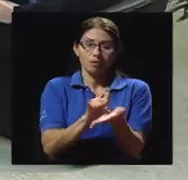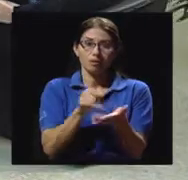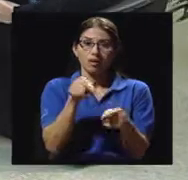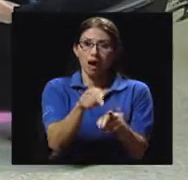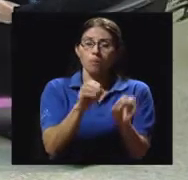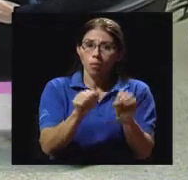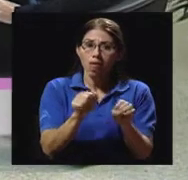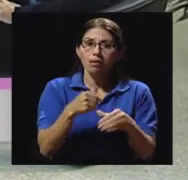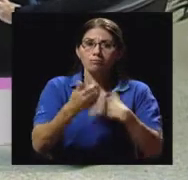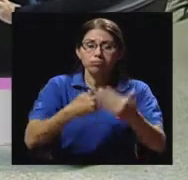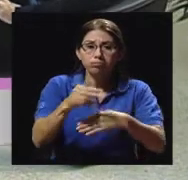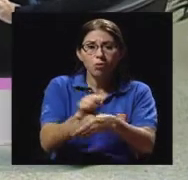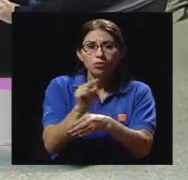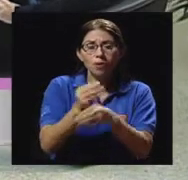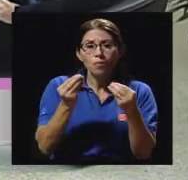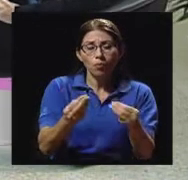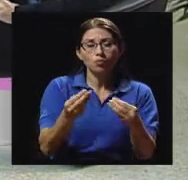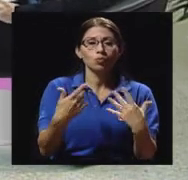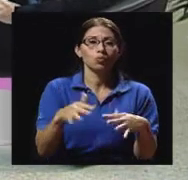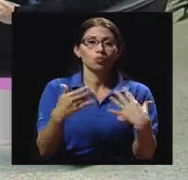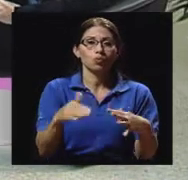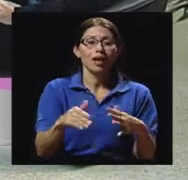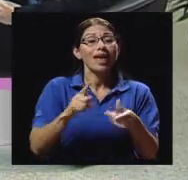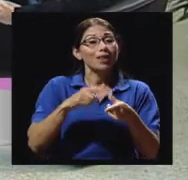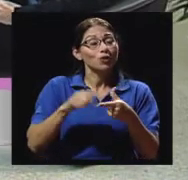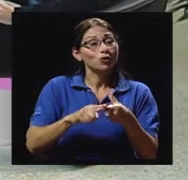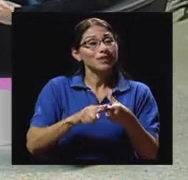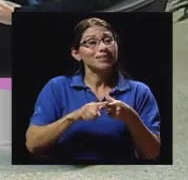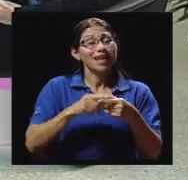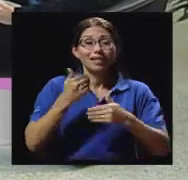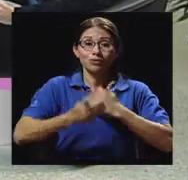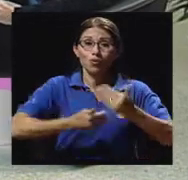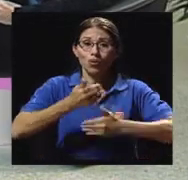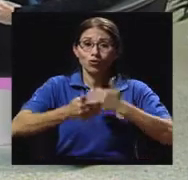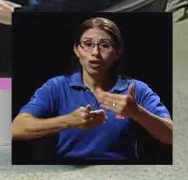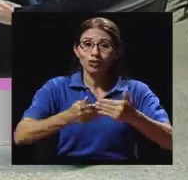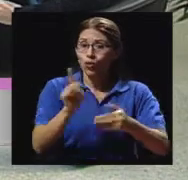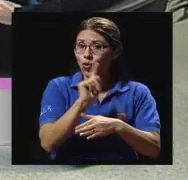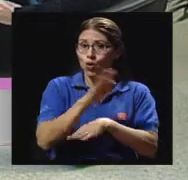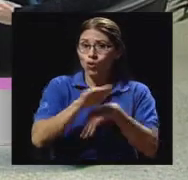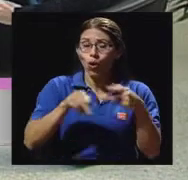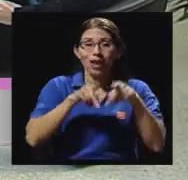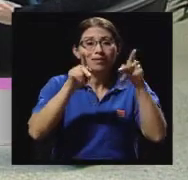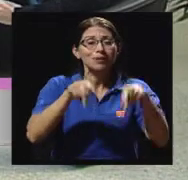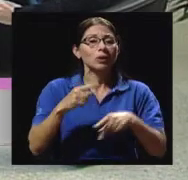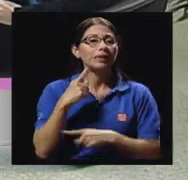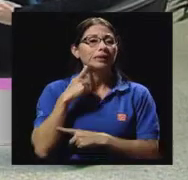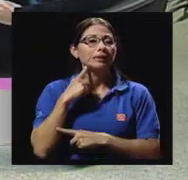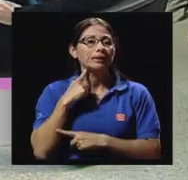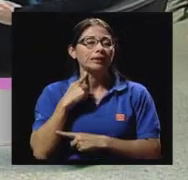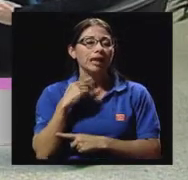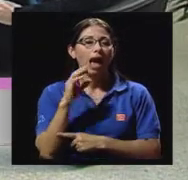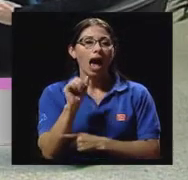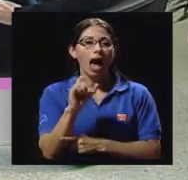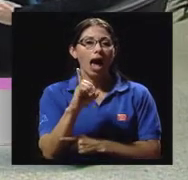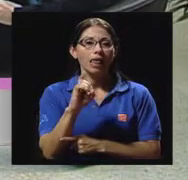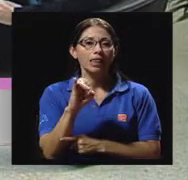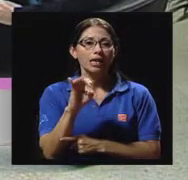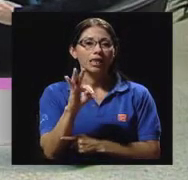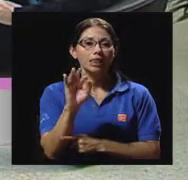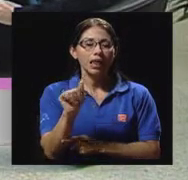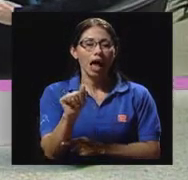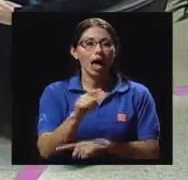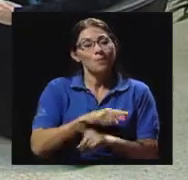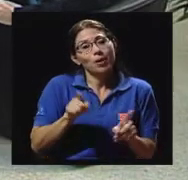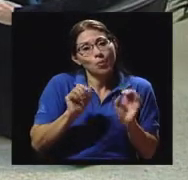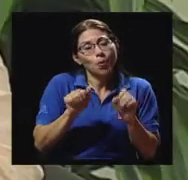un proceso, que no todo mundo llega a ser adicto cuando se inicia en el consumo, pero que puede llegar a tener consumo problemático si no sabe